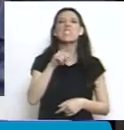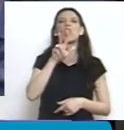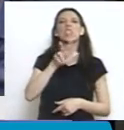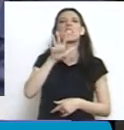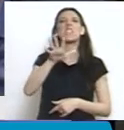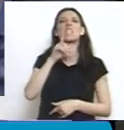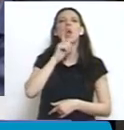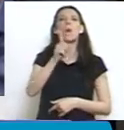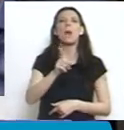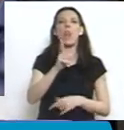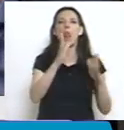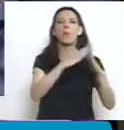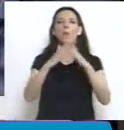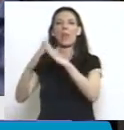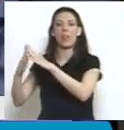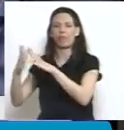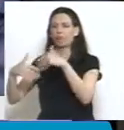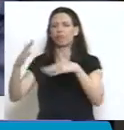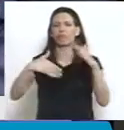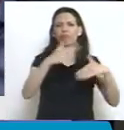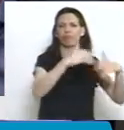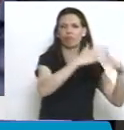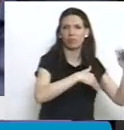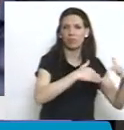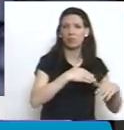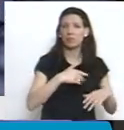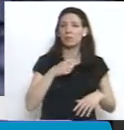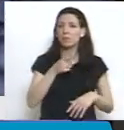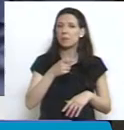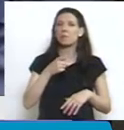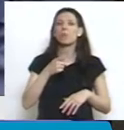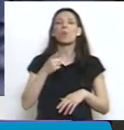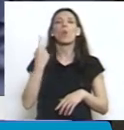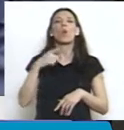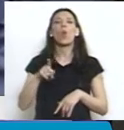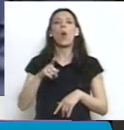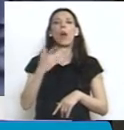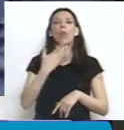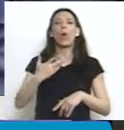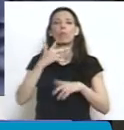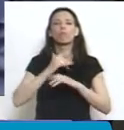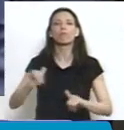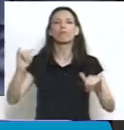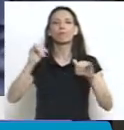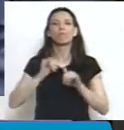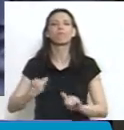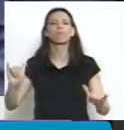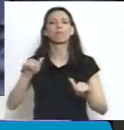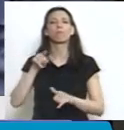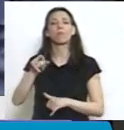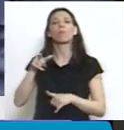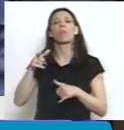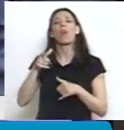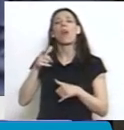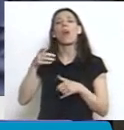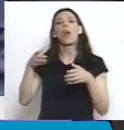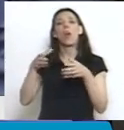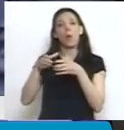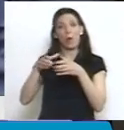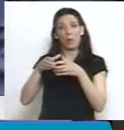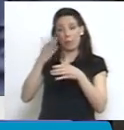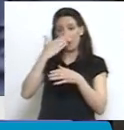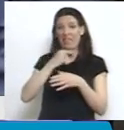135.000 viviendas. Escuchamos en la campaña electoral decir al candidato del oficialismo que se